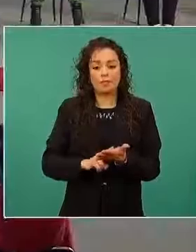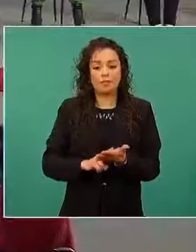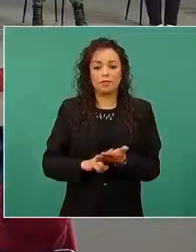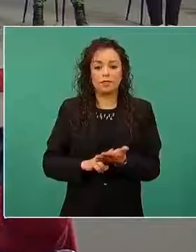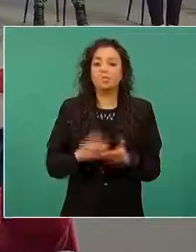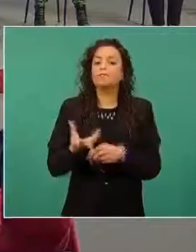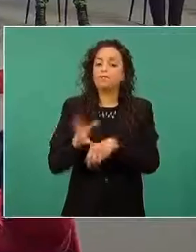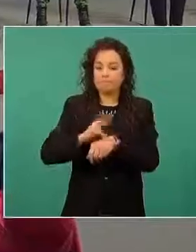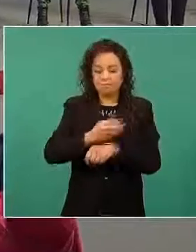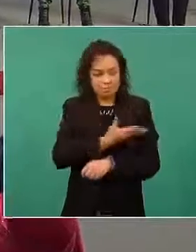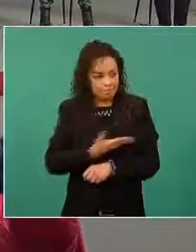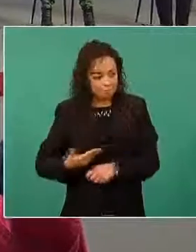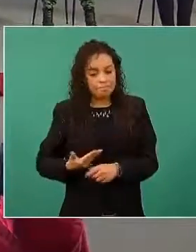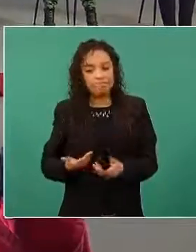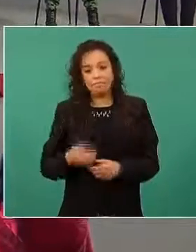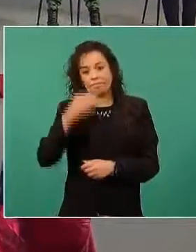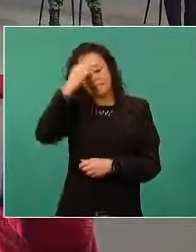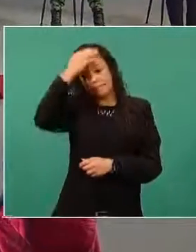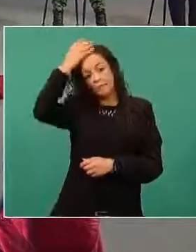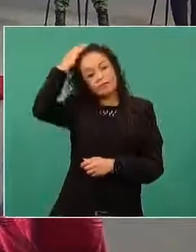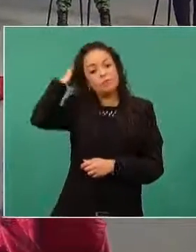permite, presidente.